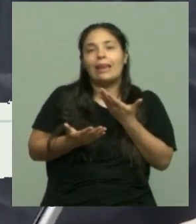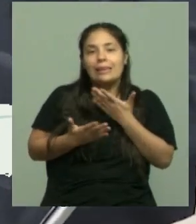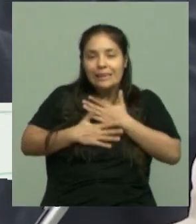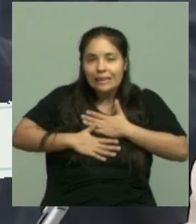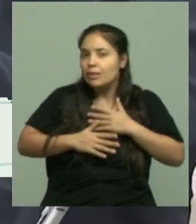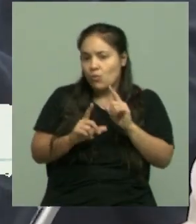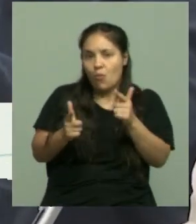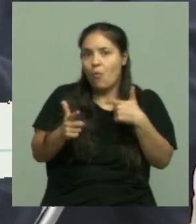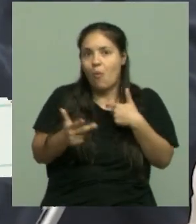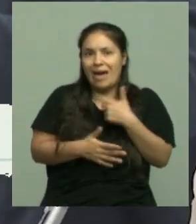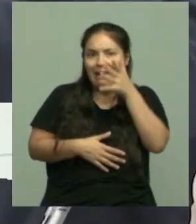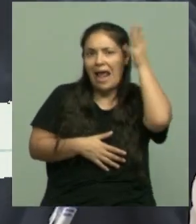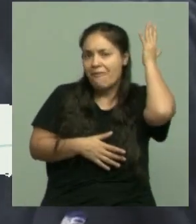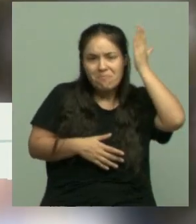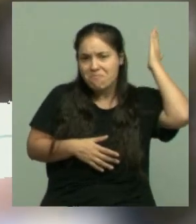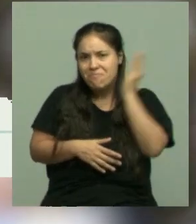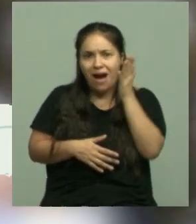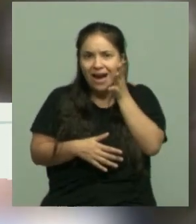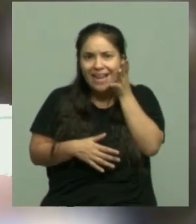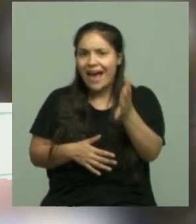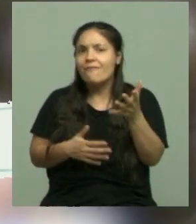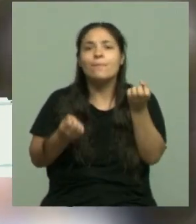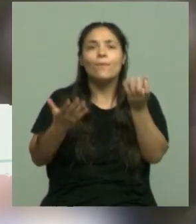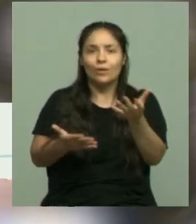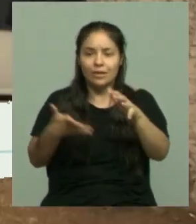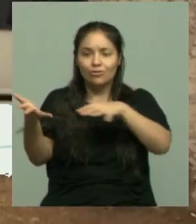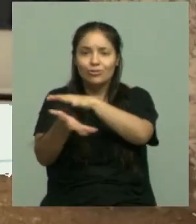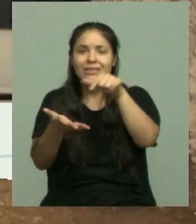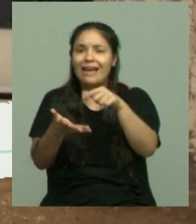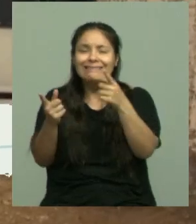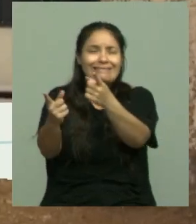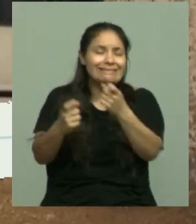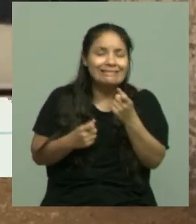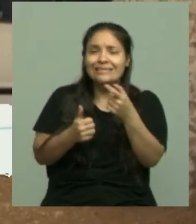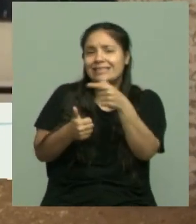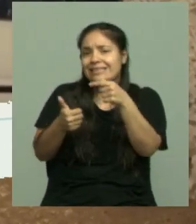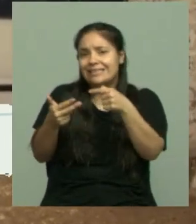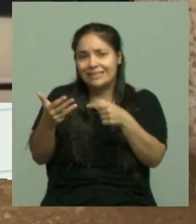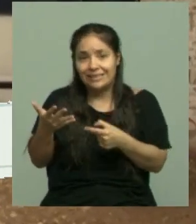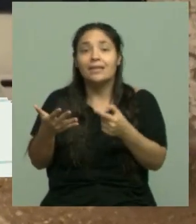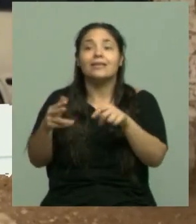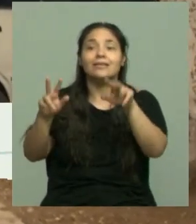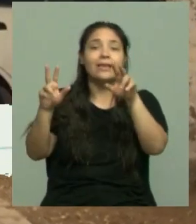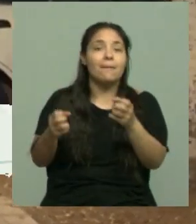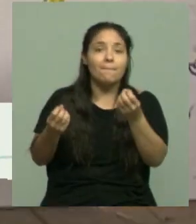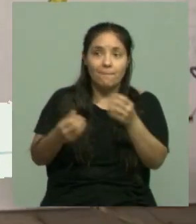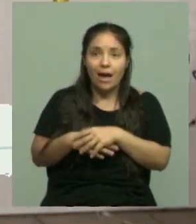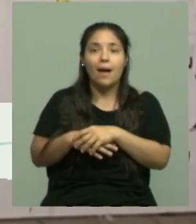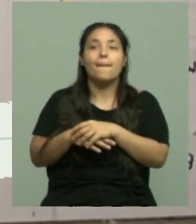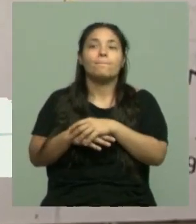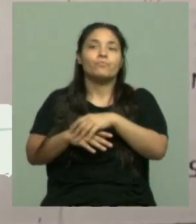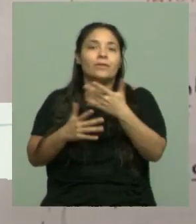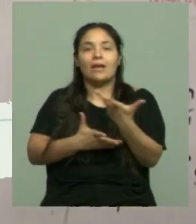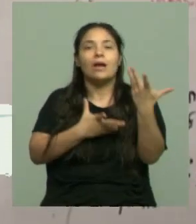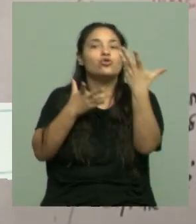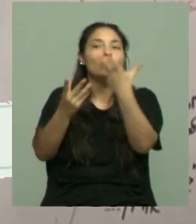la claridad que se debería en el sentido de lo que las necesidades propiamente plantean en materia de recursos